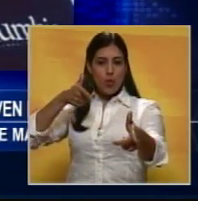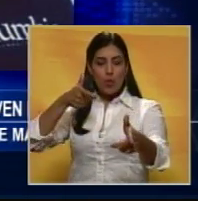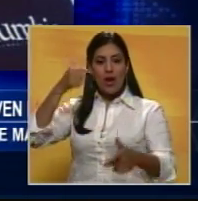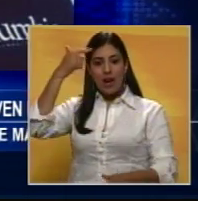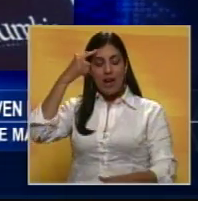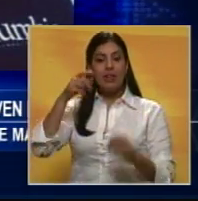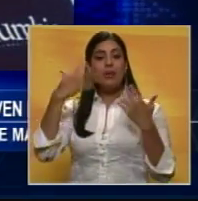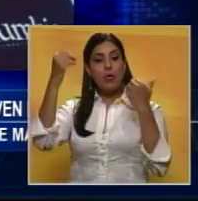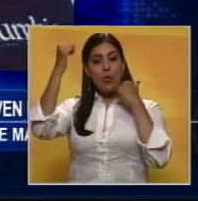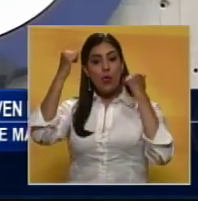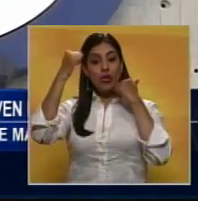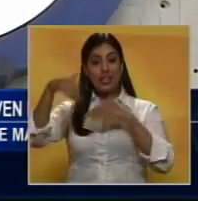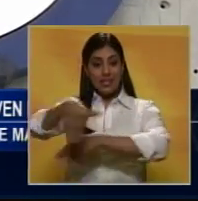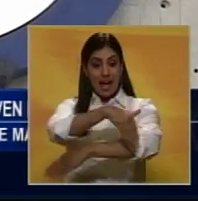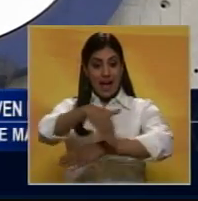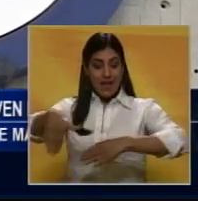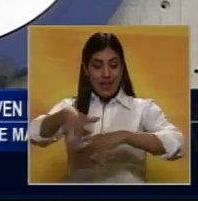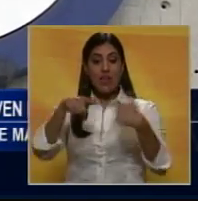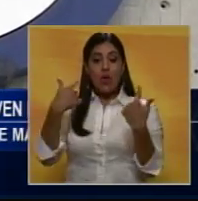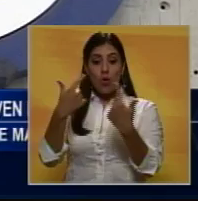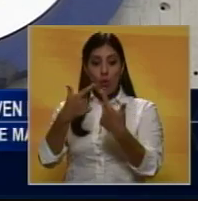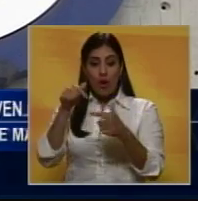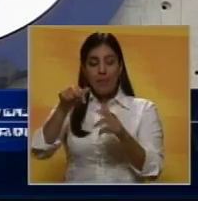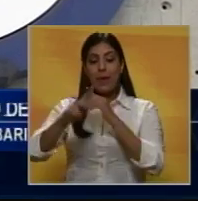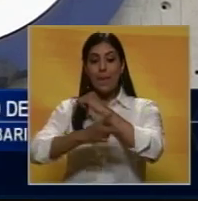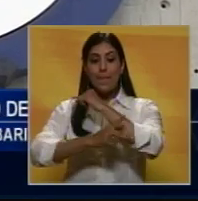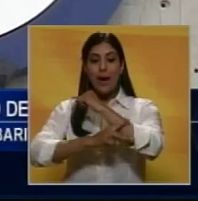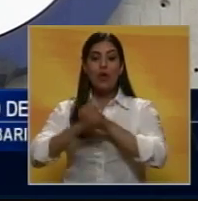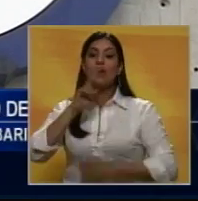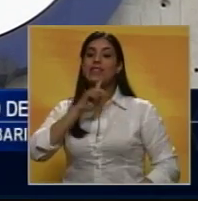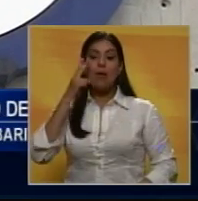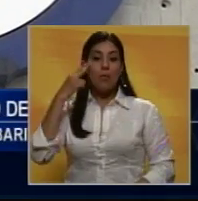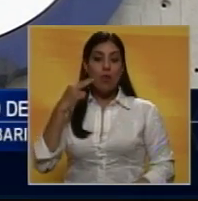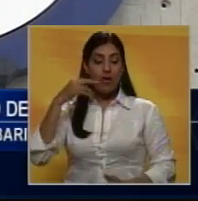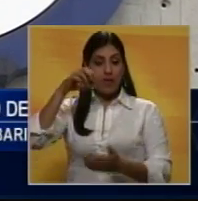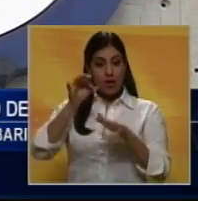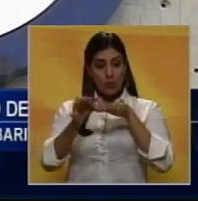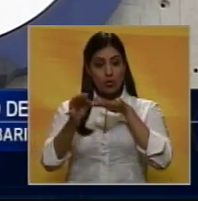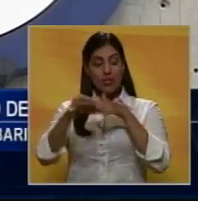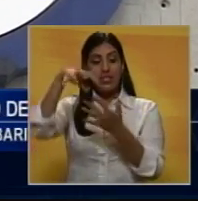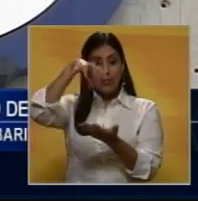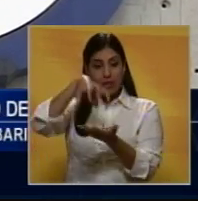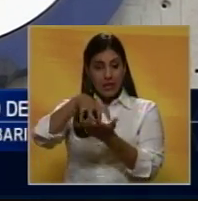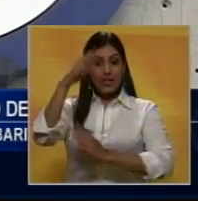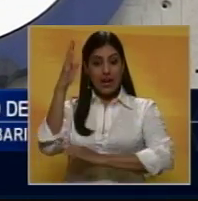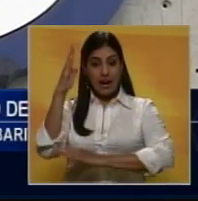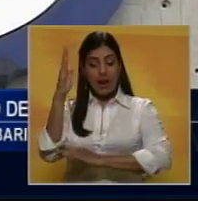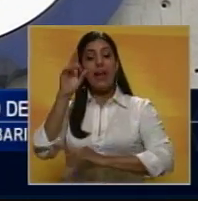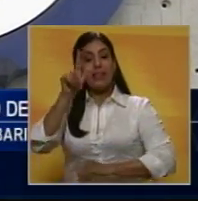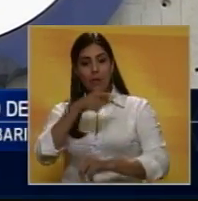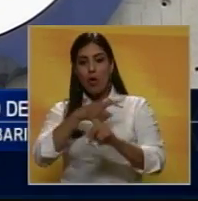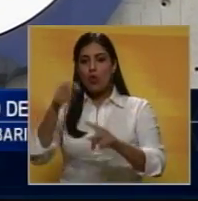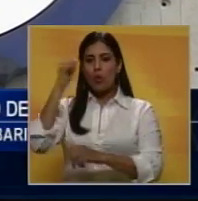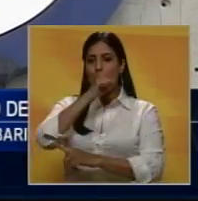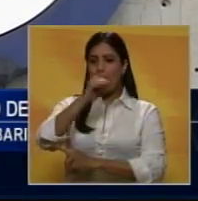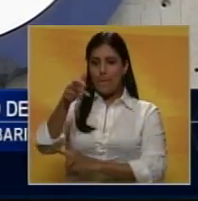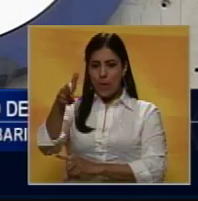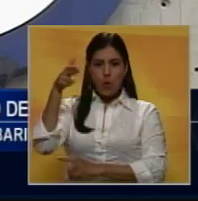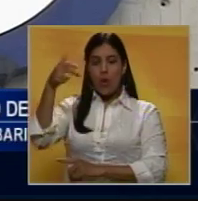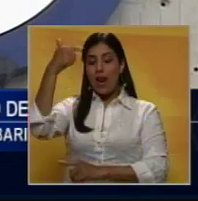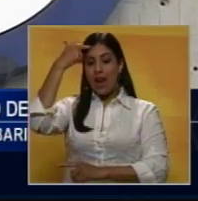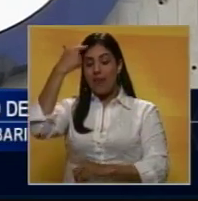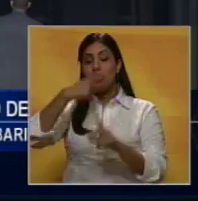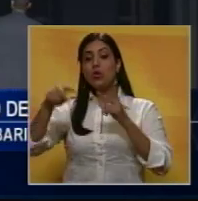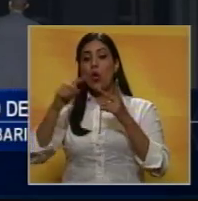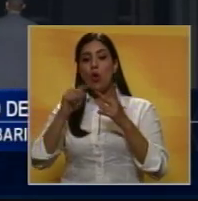una manifestación en la avenida Lisandro Alvarado, parroquia Bolívar del municipio Morán, estado Lara. También fue asesinado de un disparo en la cabeza